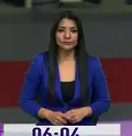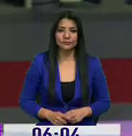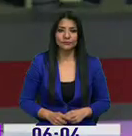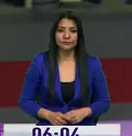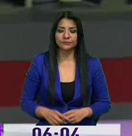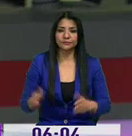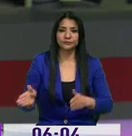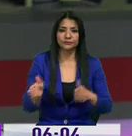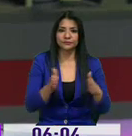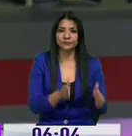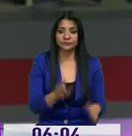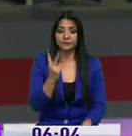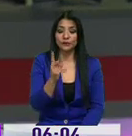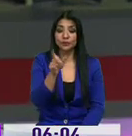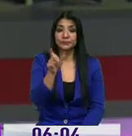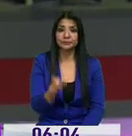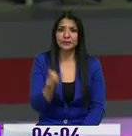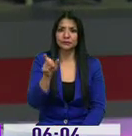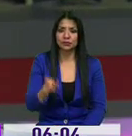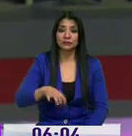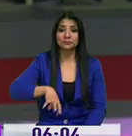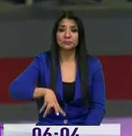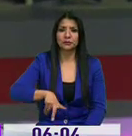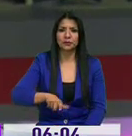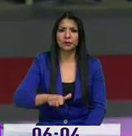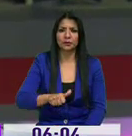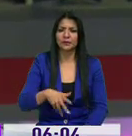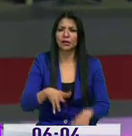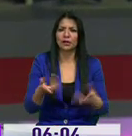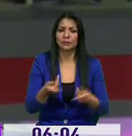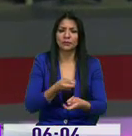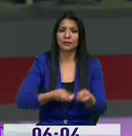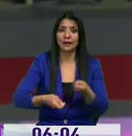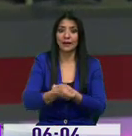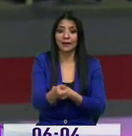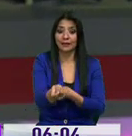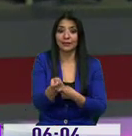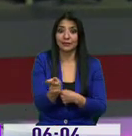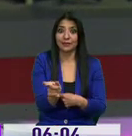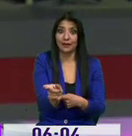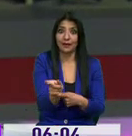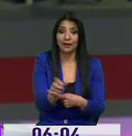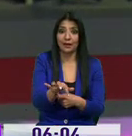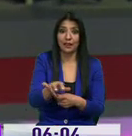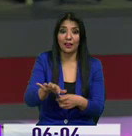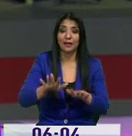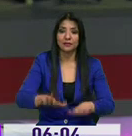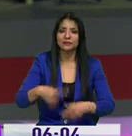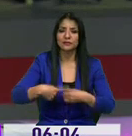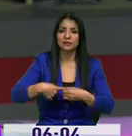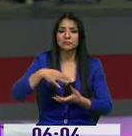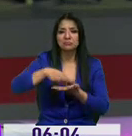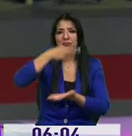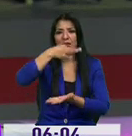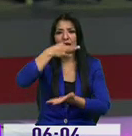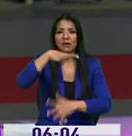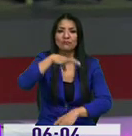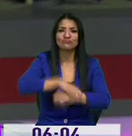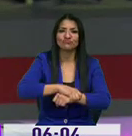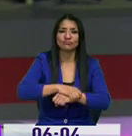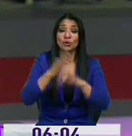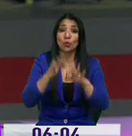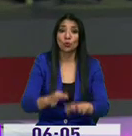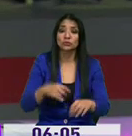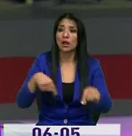dos sospechosos de tienen que ir bajo la modalidad de tarjeteros fueron capturados en el sector de la magdalena a los detenidos le sorprendieron